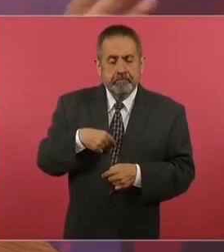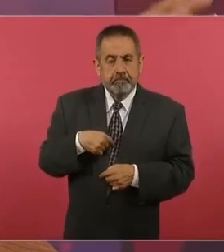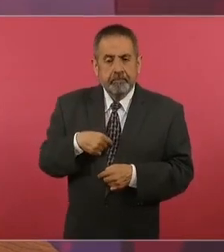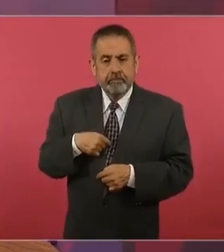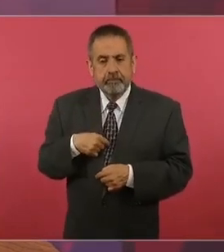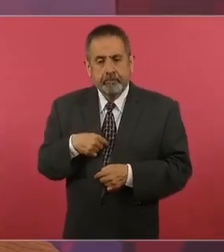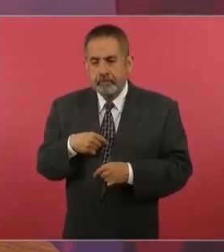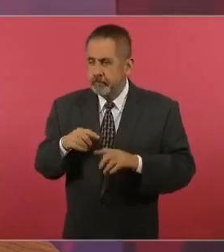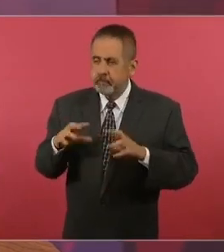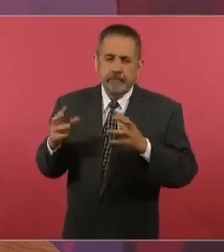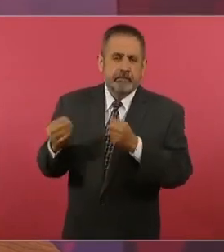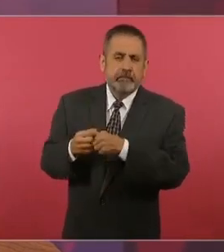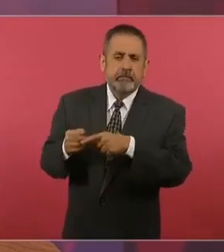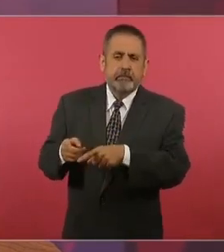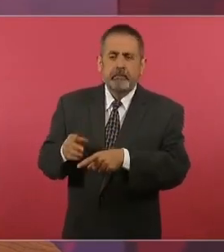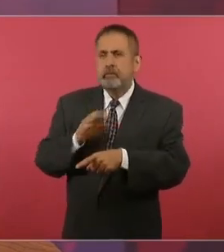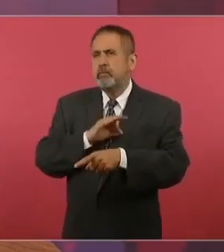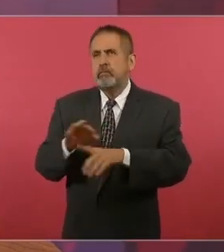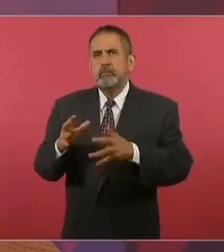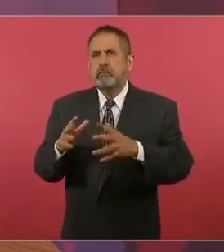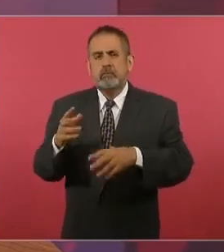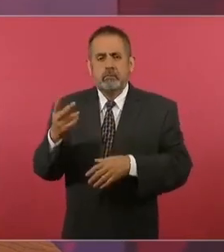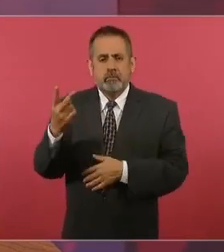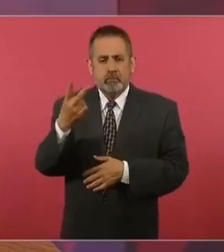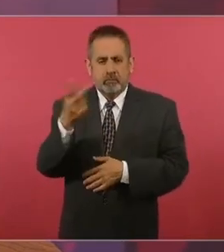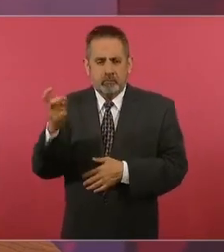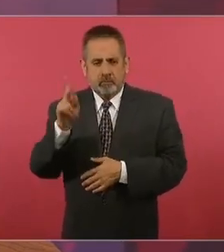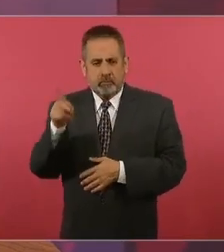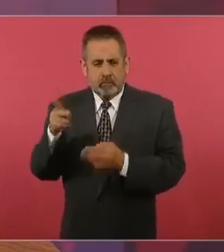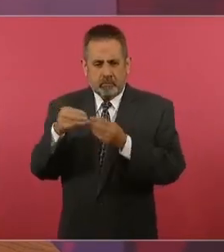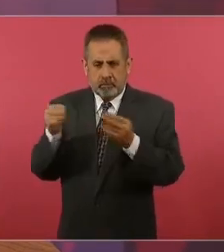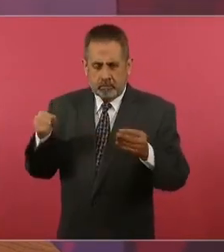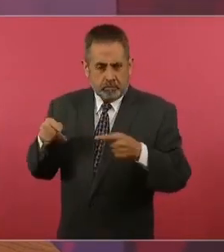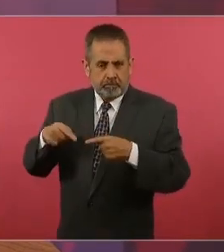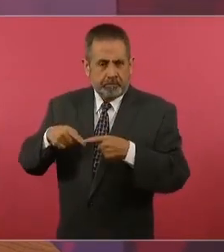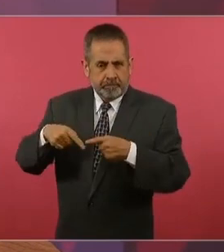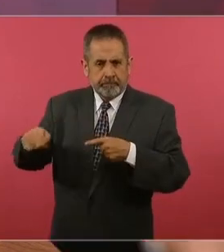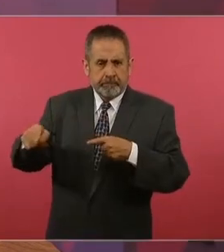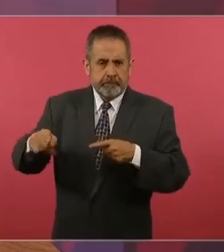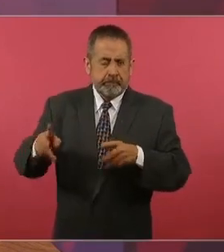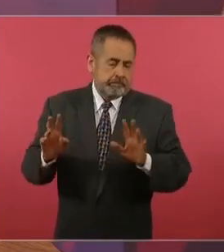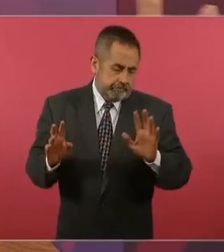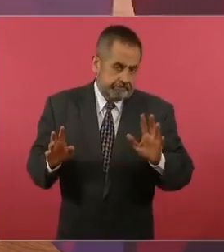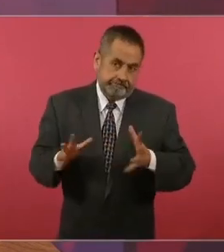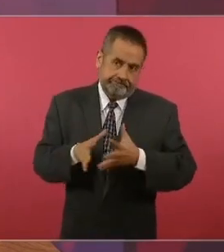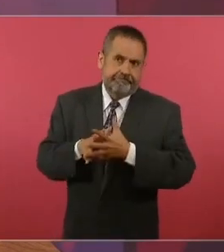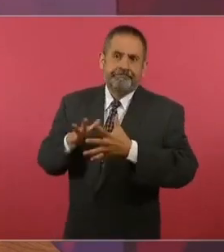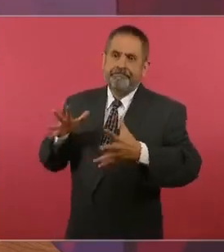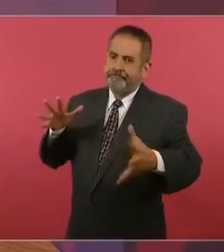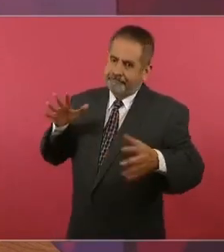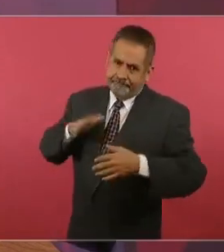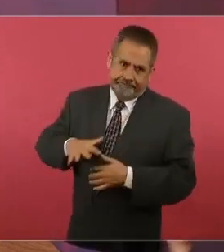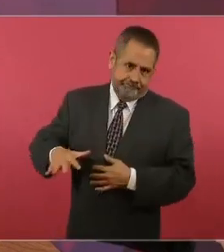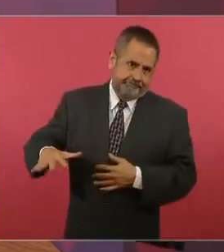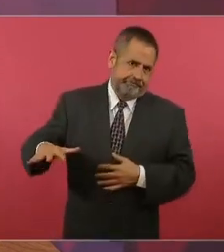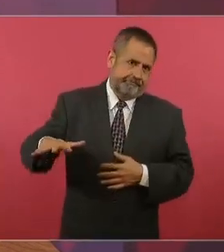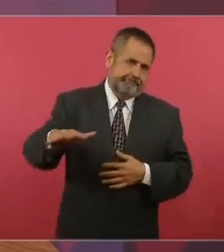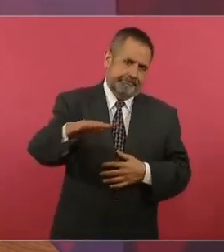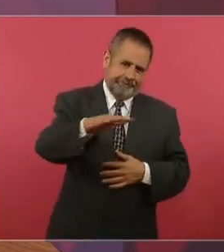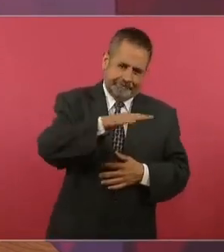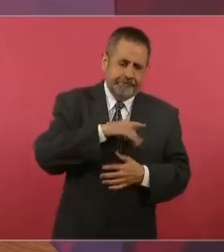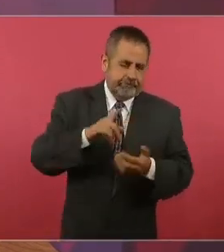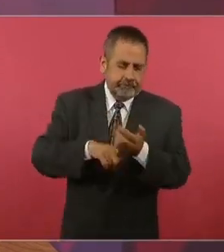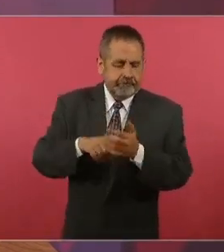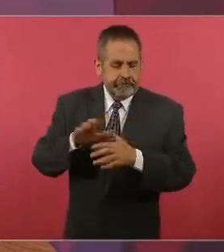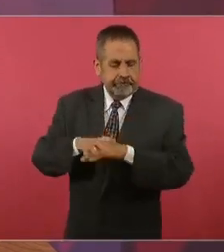Aquí en total estamos hablando de 200 kilómetros. Claro, con una